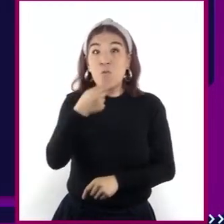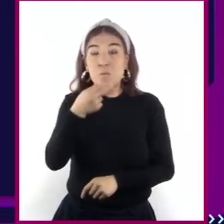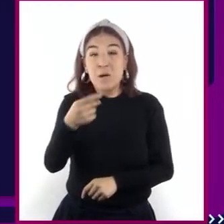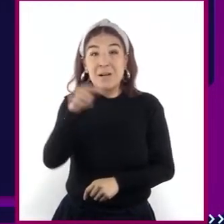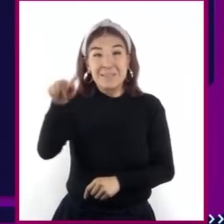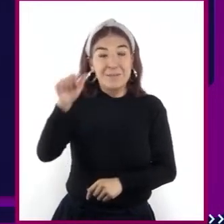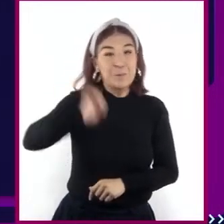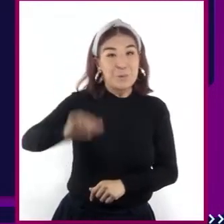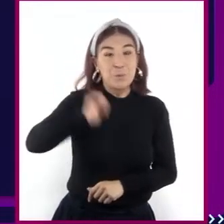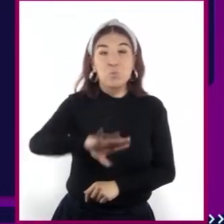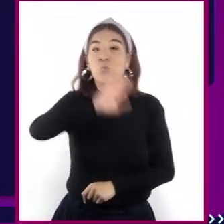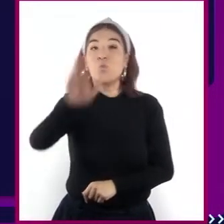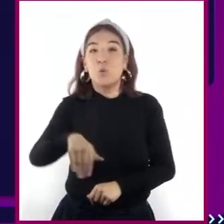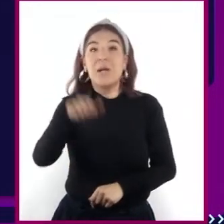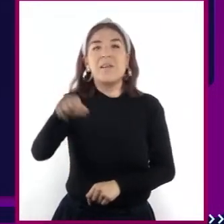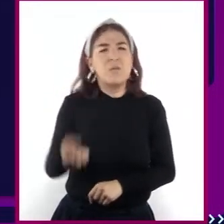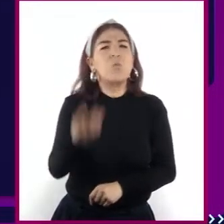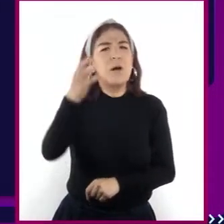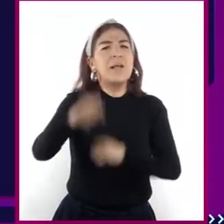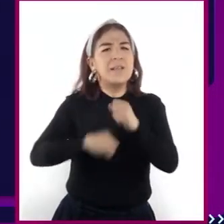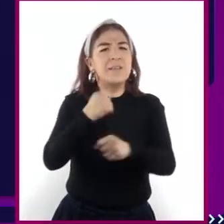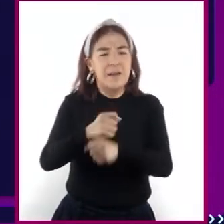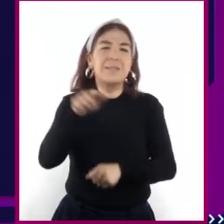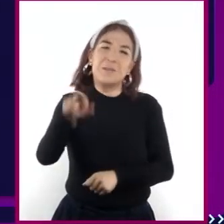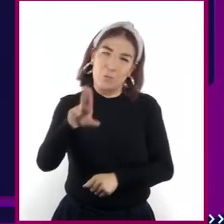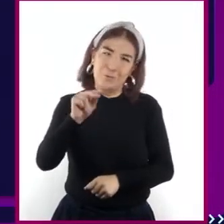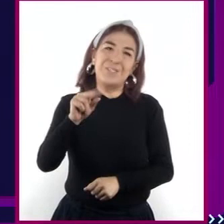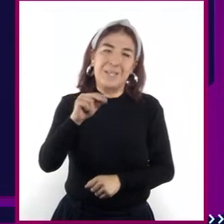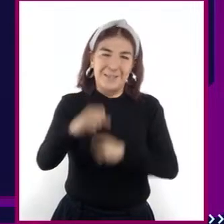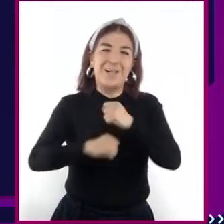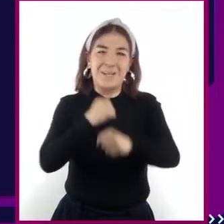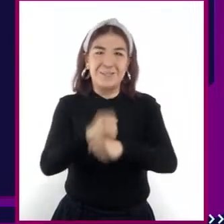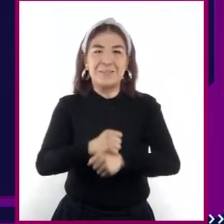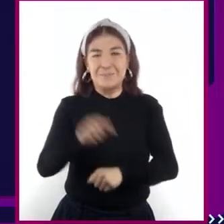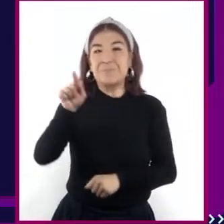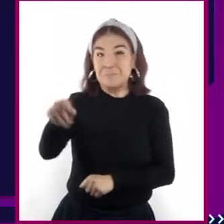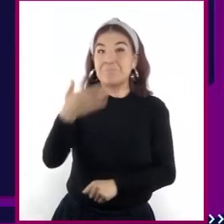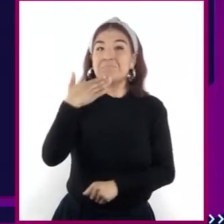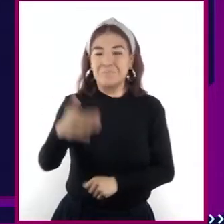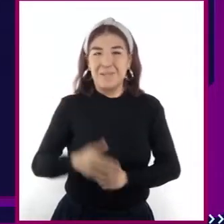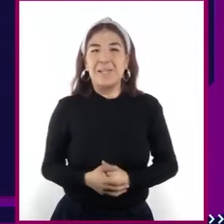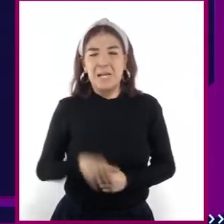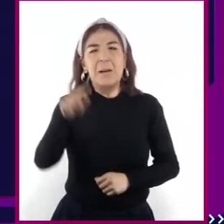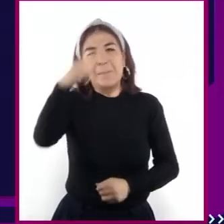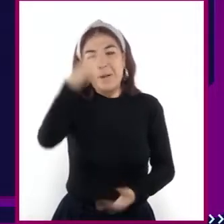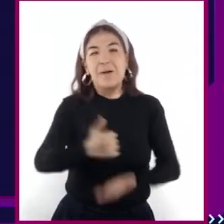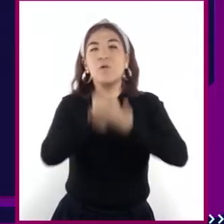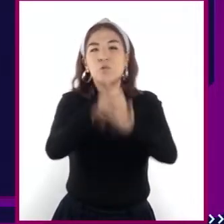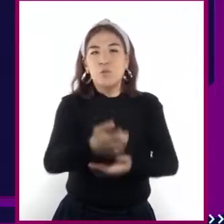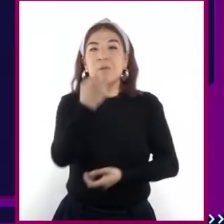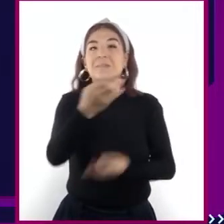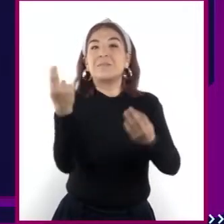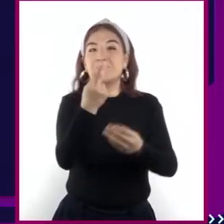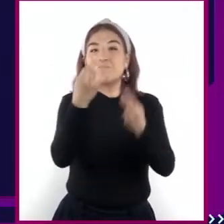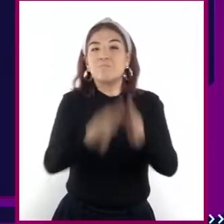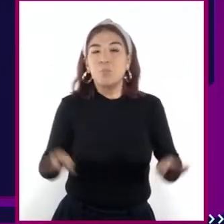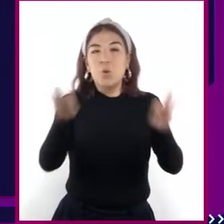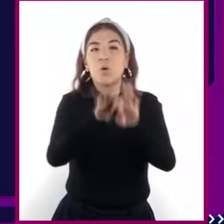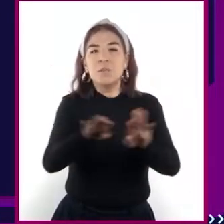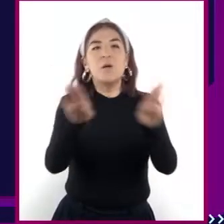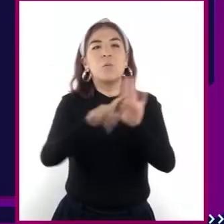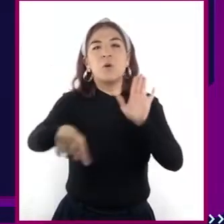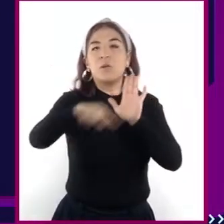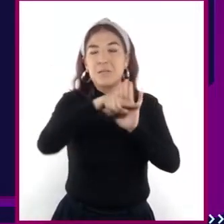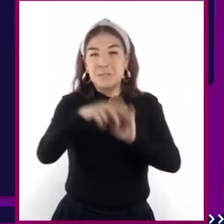a los 80 años. Excelente solución, Leslie. Este tipo de problemas nos ayudan a ver la importancia de la sustracción